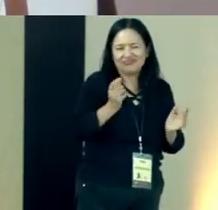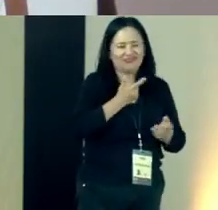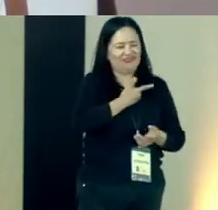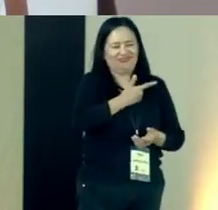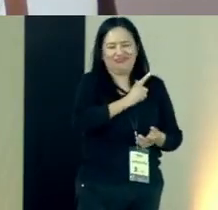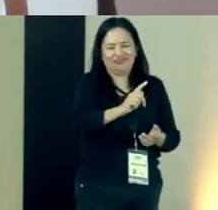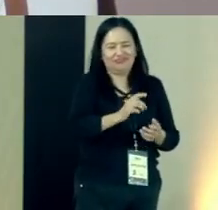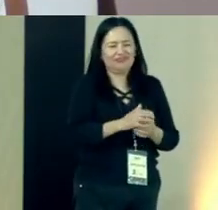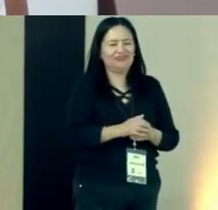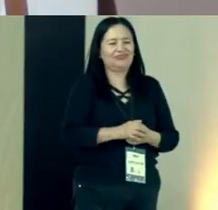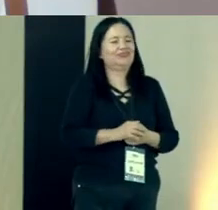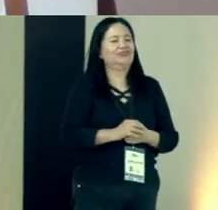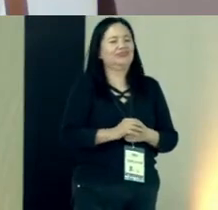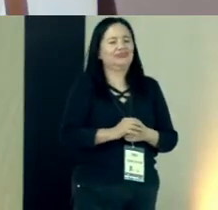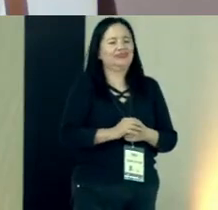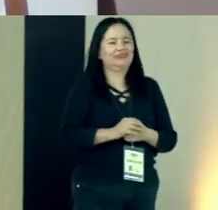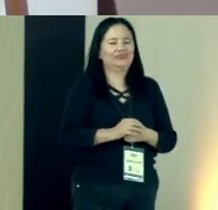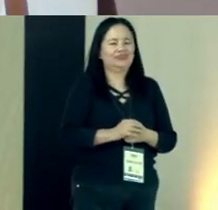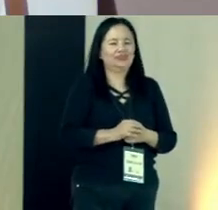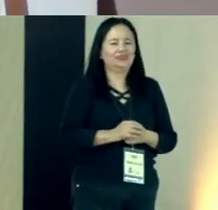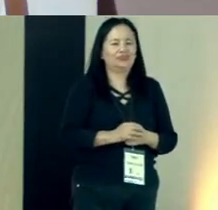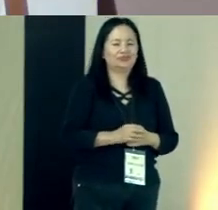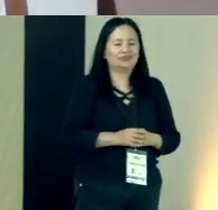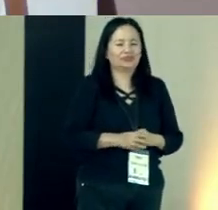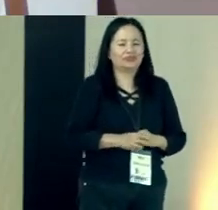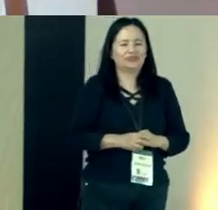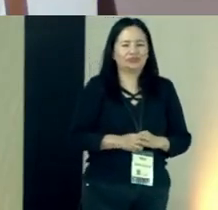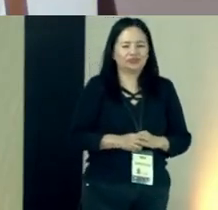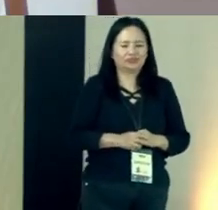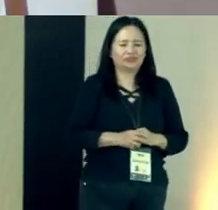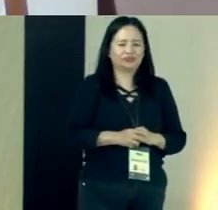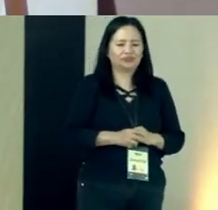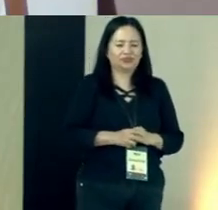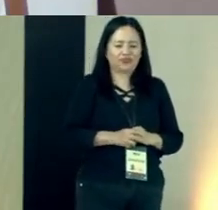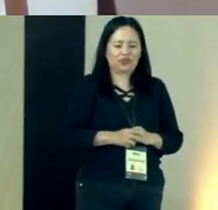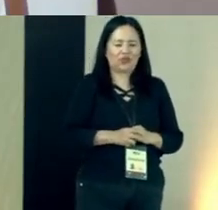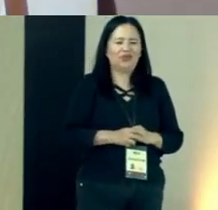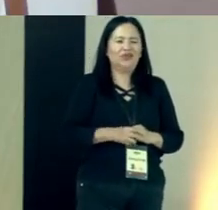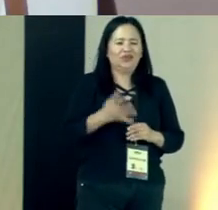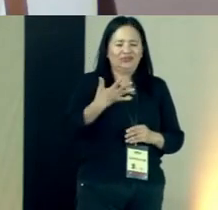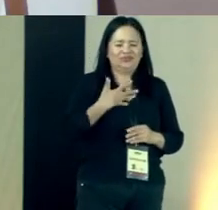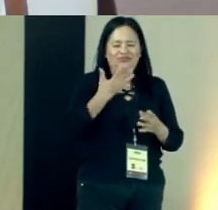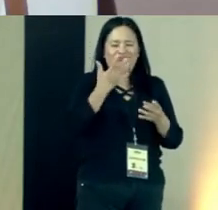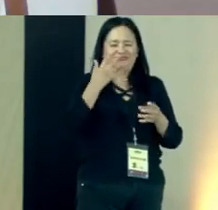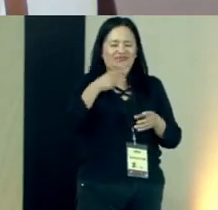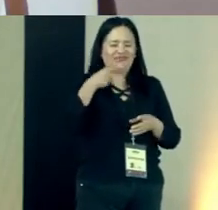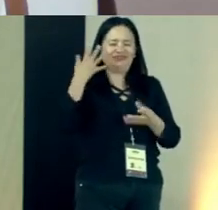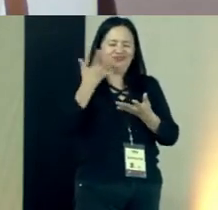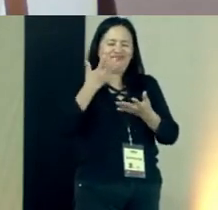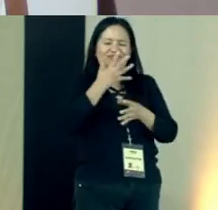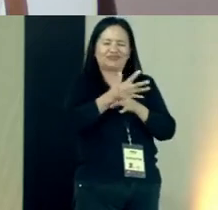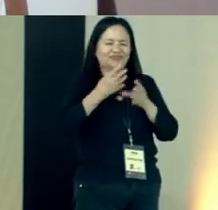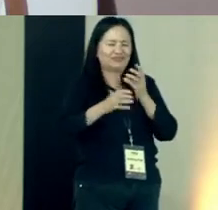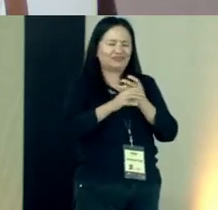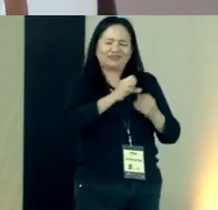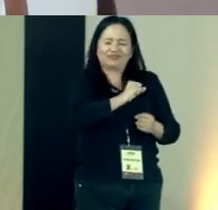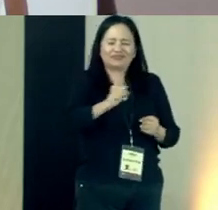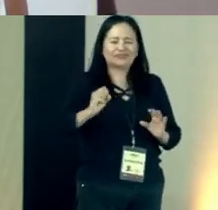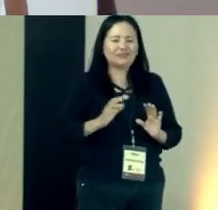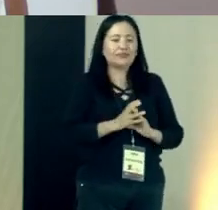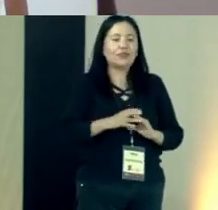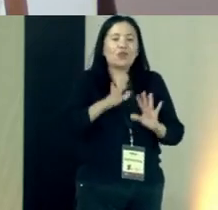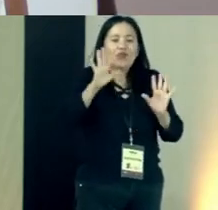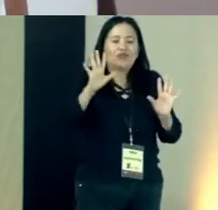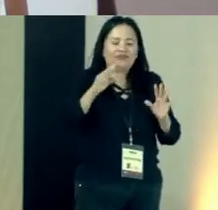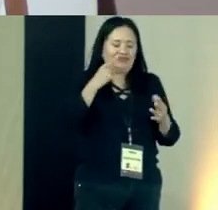o curioso, o nunca sufren las condiciones, las consecuencias de los actos que cometen. Entonces, uno cae